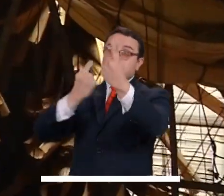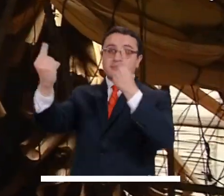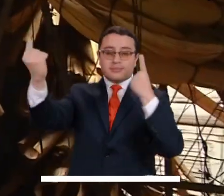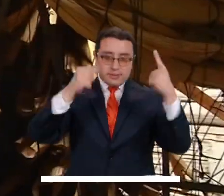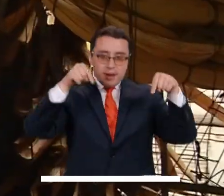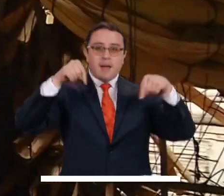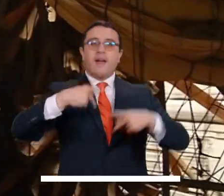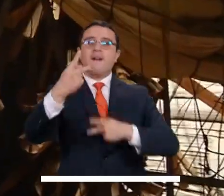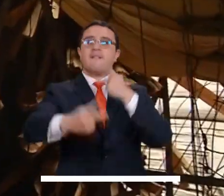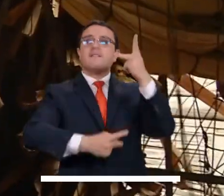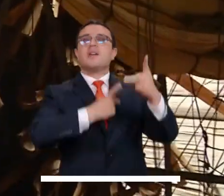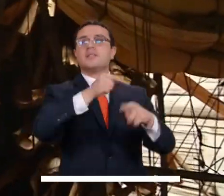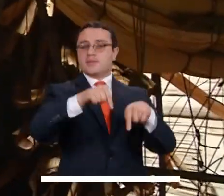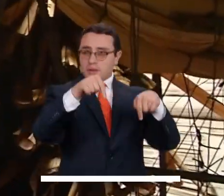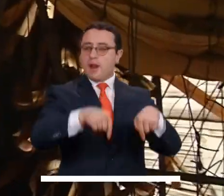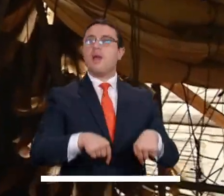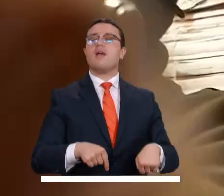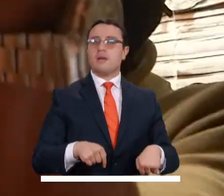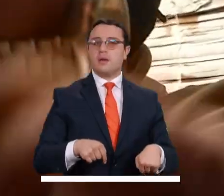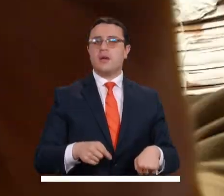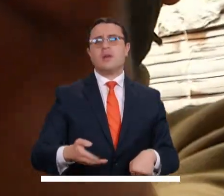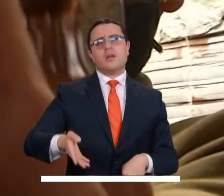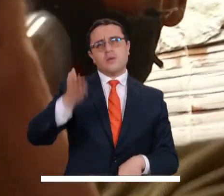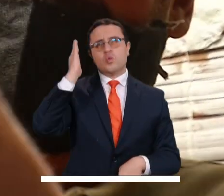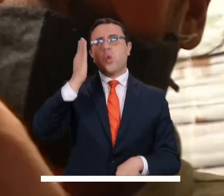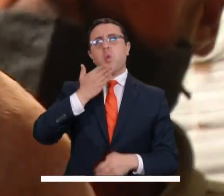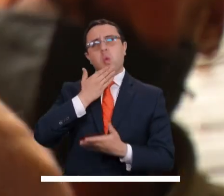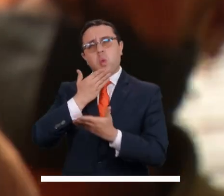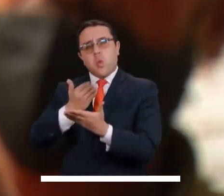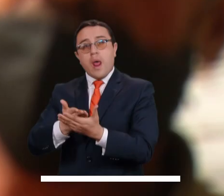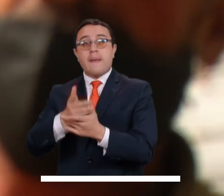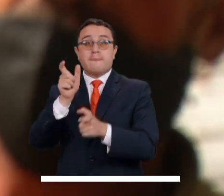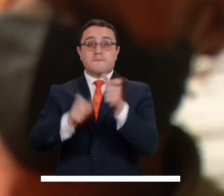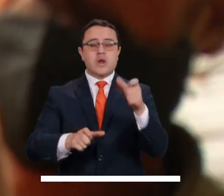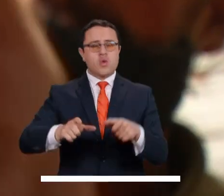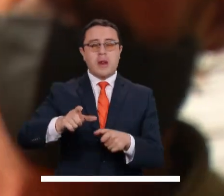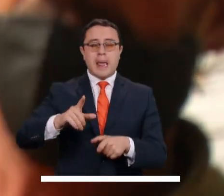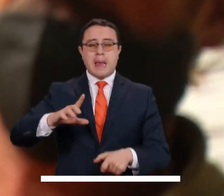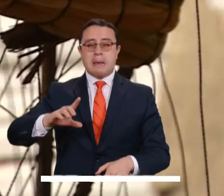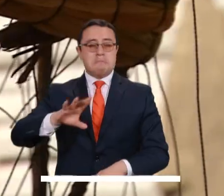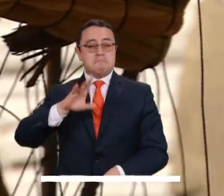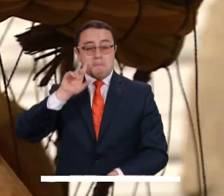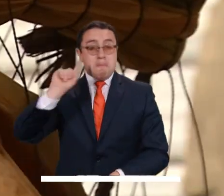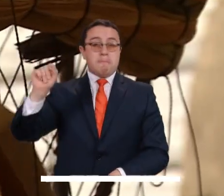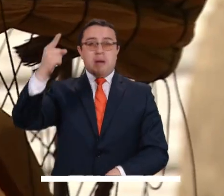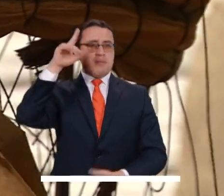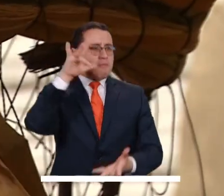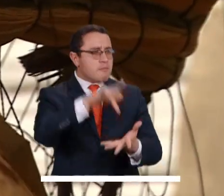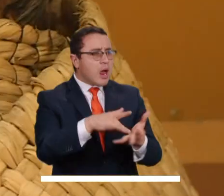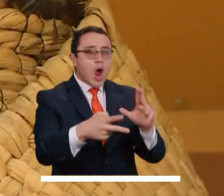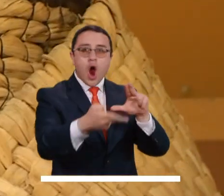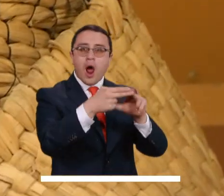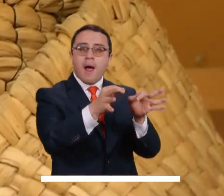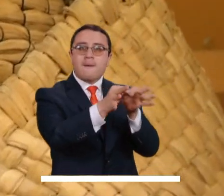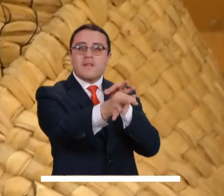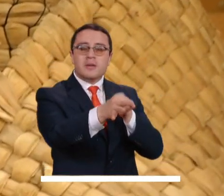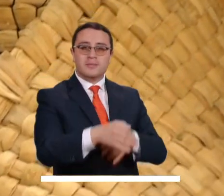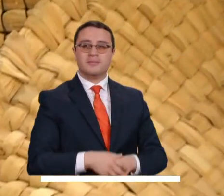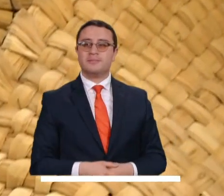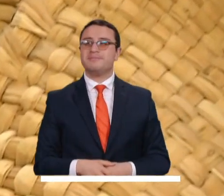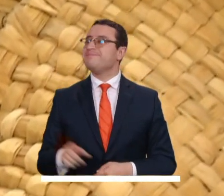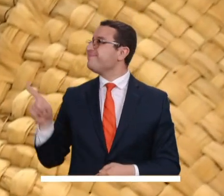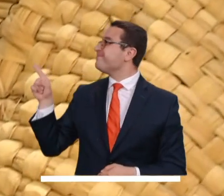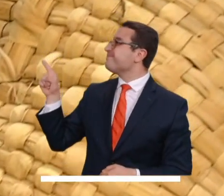a visitar a Fuquén. Y gracias a Dios ha venido gente que nunca no conocían el municipio de Fuquén. Así se ven